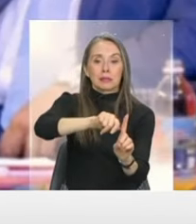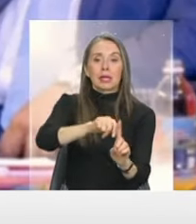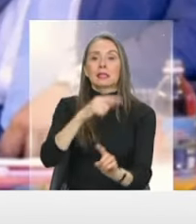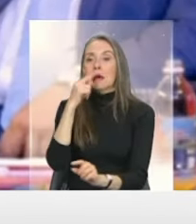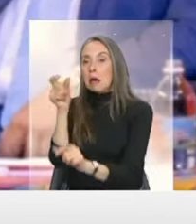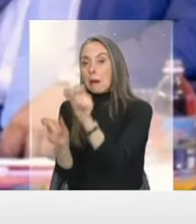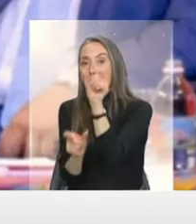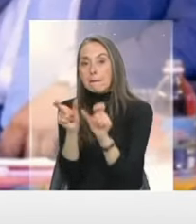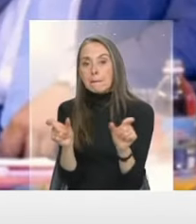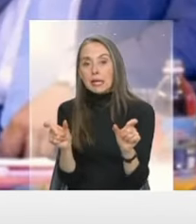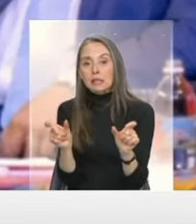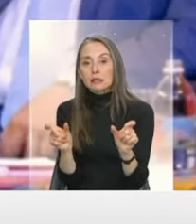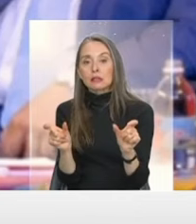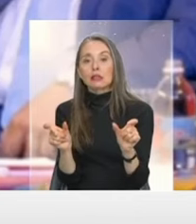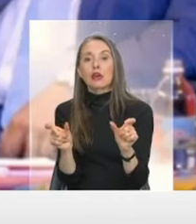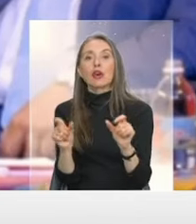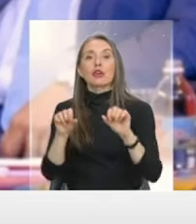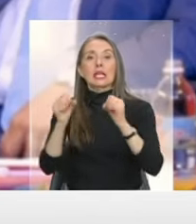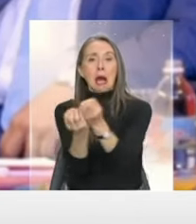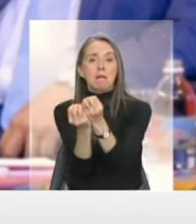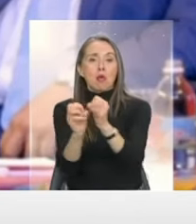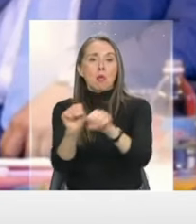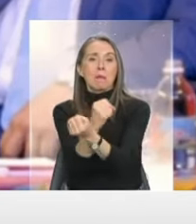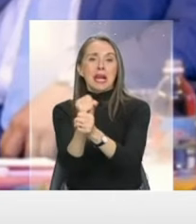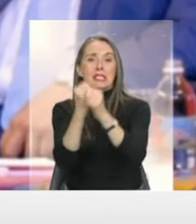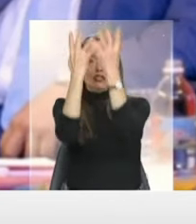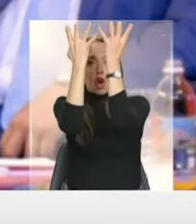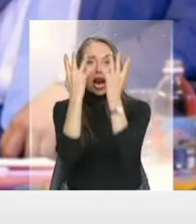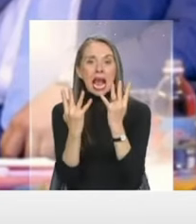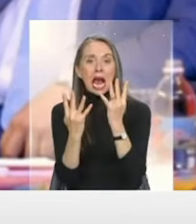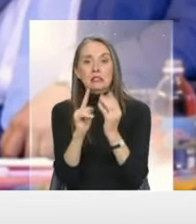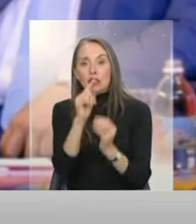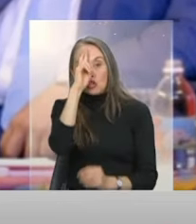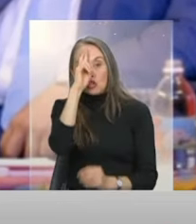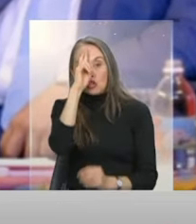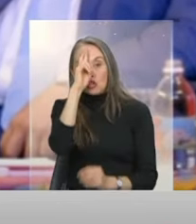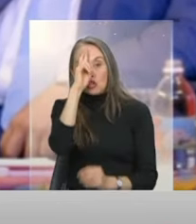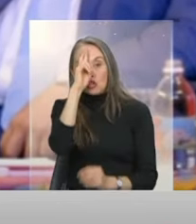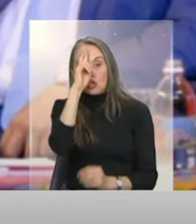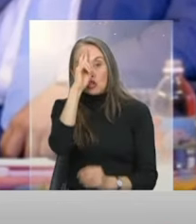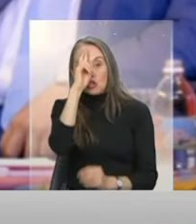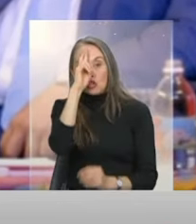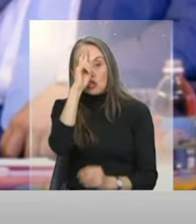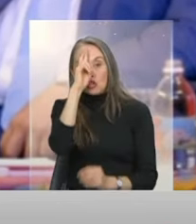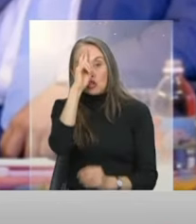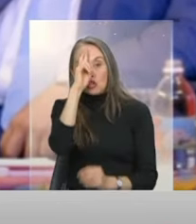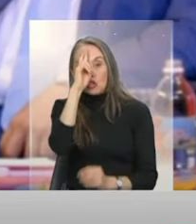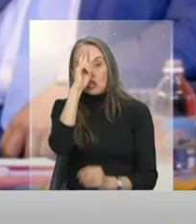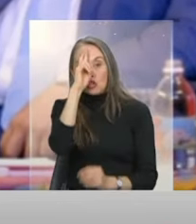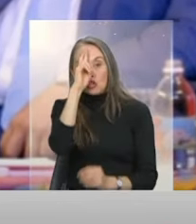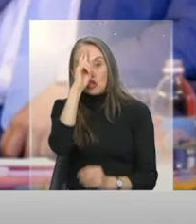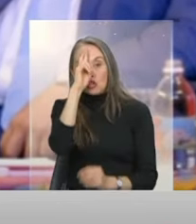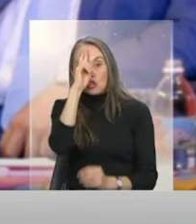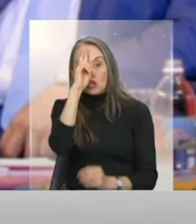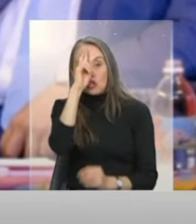gente está aglomerada en las cárceles con condiciones infrahumanas. Bueno, a